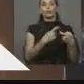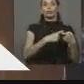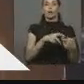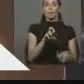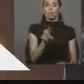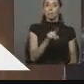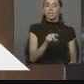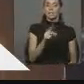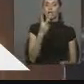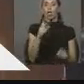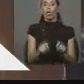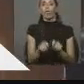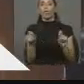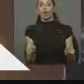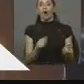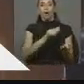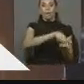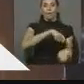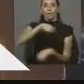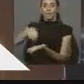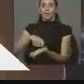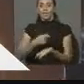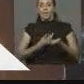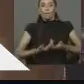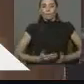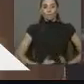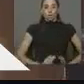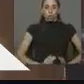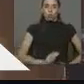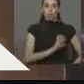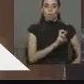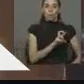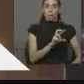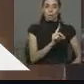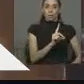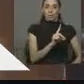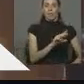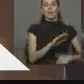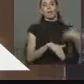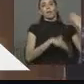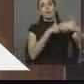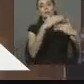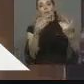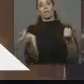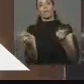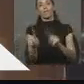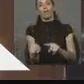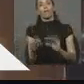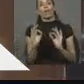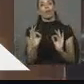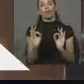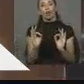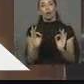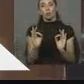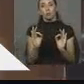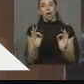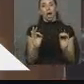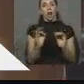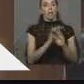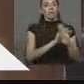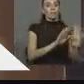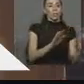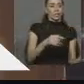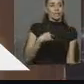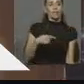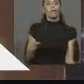la doble militancia, fuimos fundadores del PPD y cuando las cosas se normalizaron, volvimos al partido que